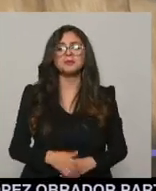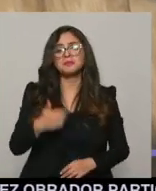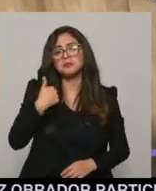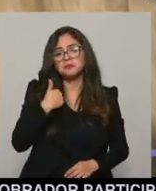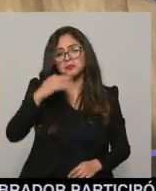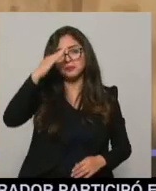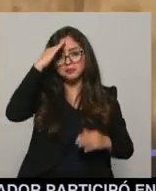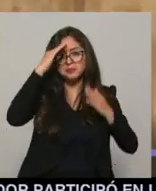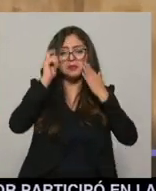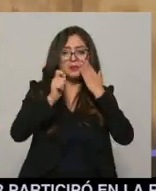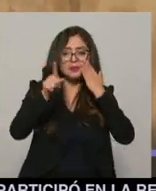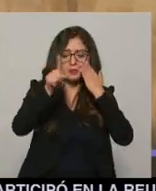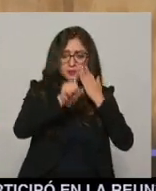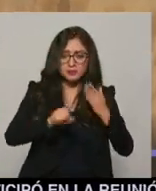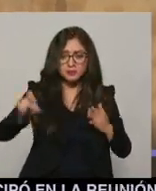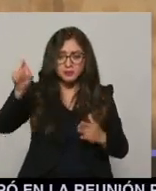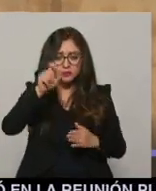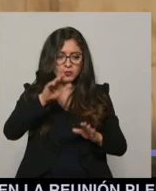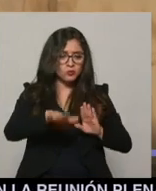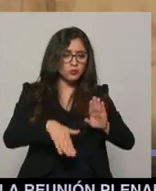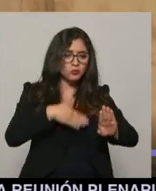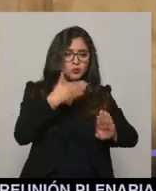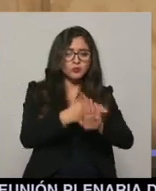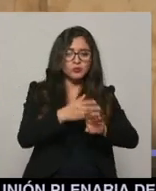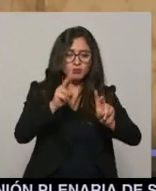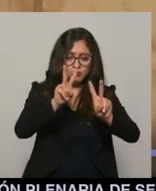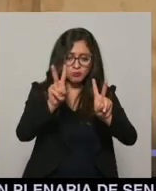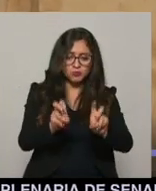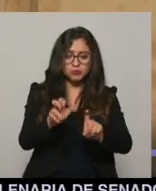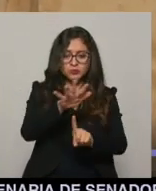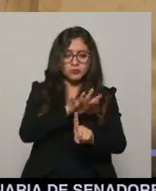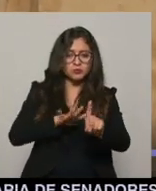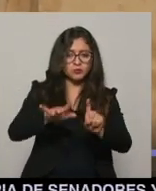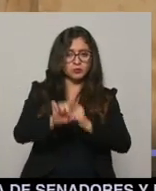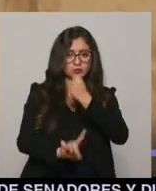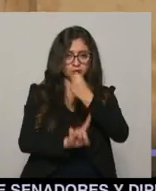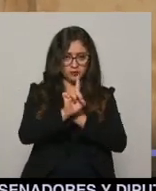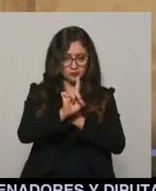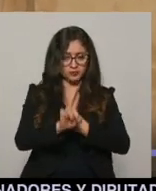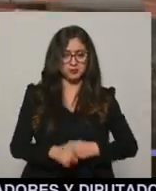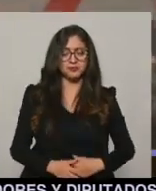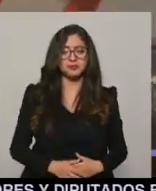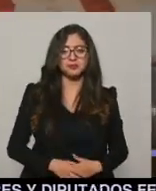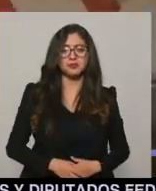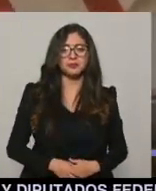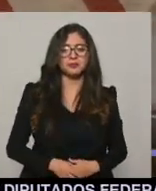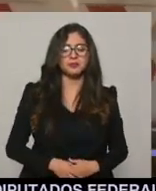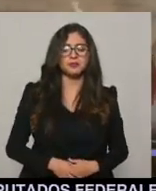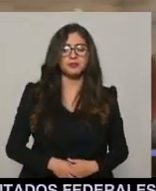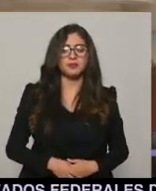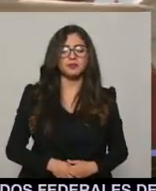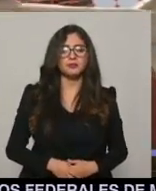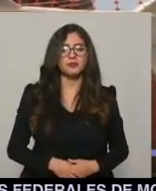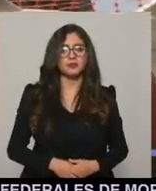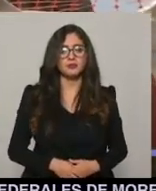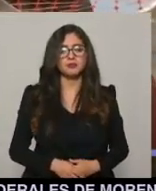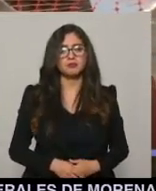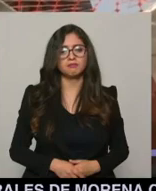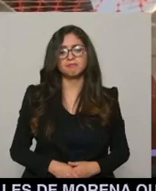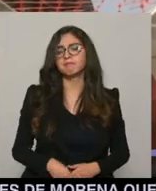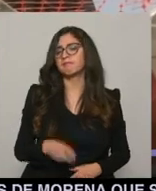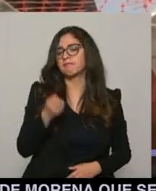se dirigen al problema. Claro, ¿no? Claro. Estos definitivamente son un